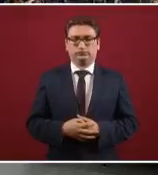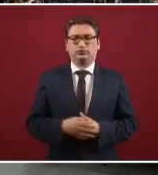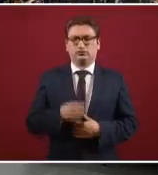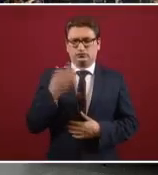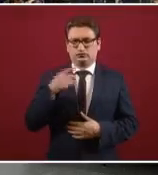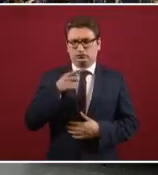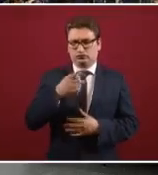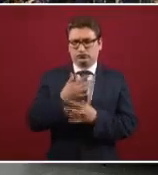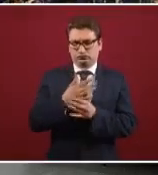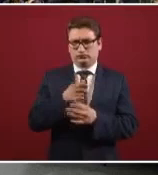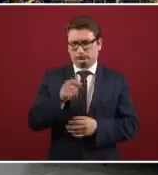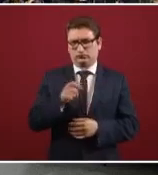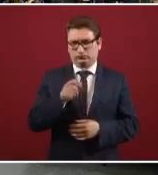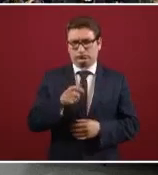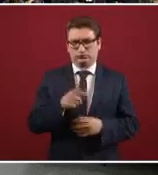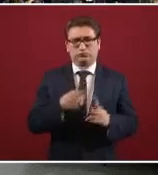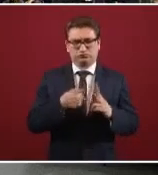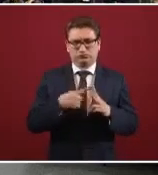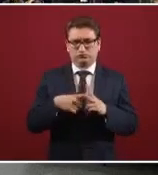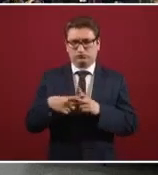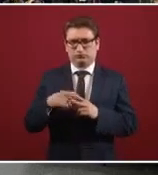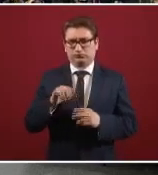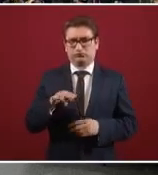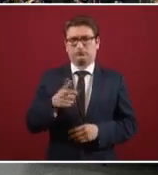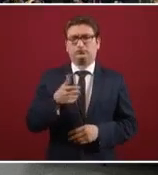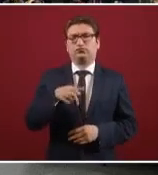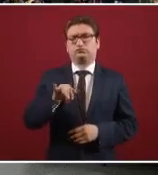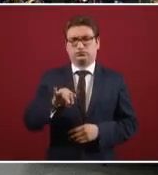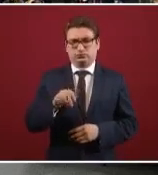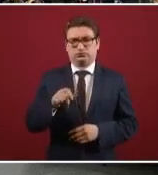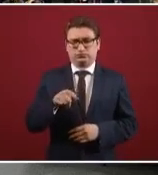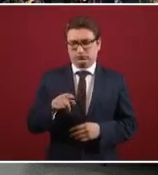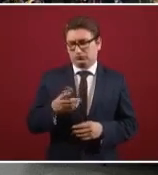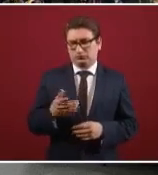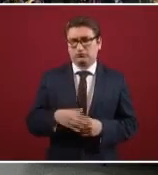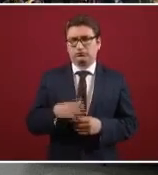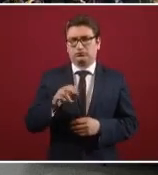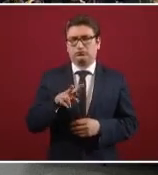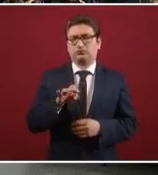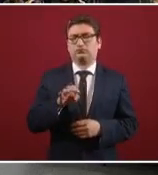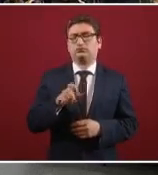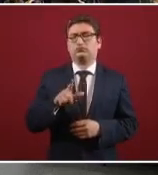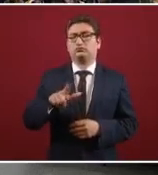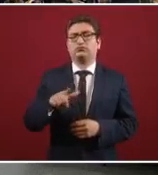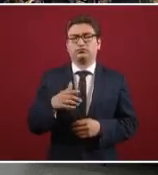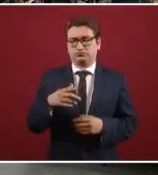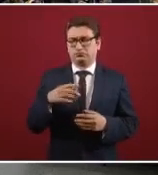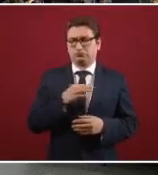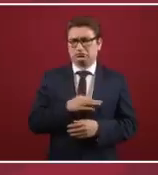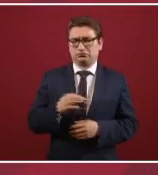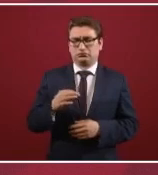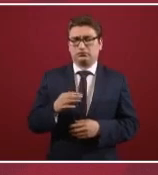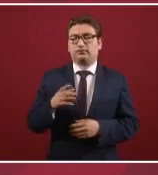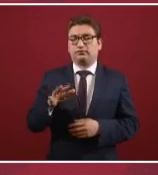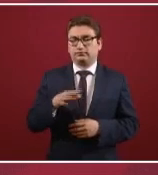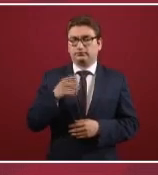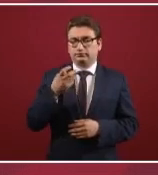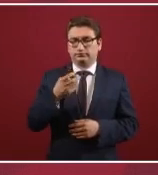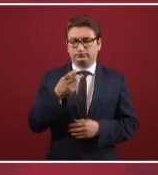hiciera el ine y lo que yo lo que le planteó también es que cobre vale una más que esa medición como una posibilidad